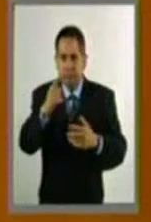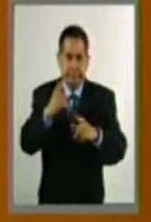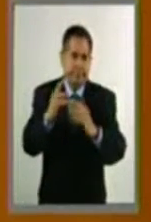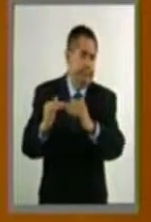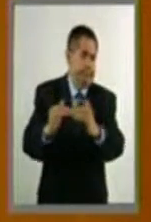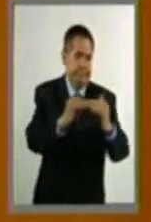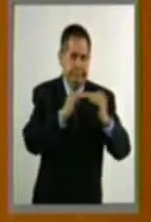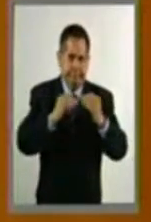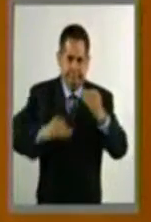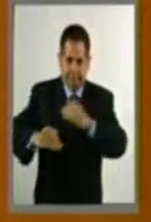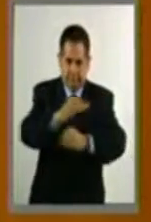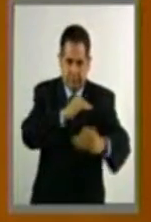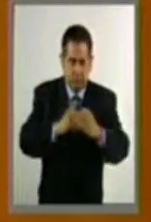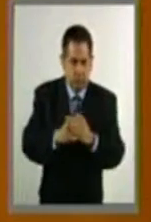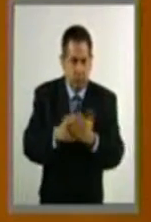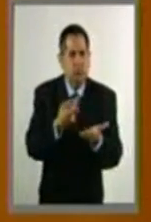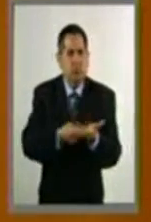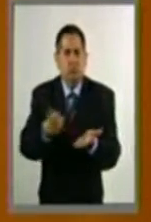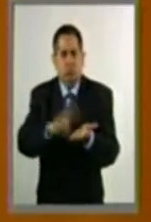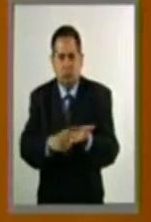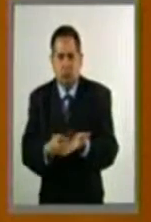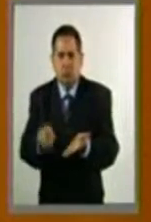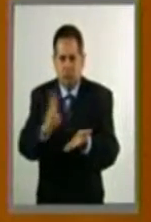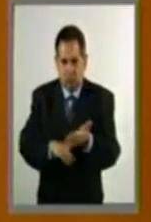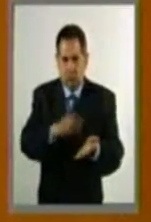universalidad, interdependencia,